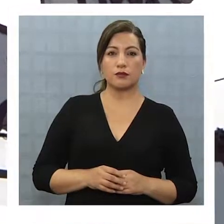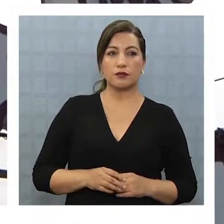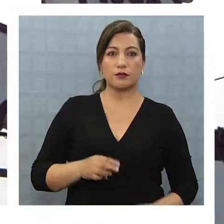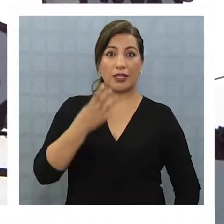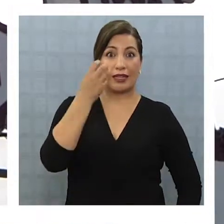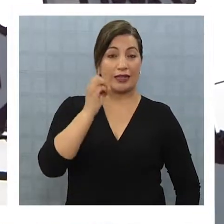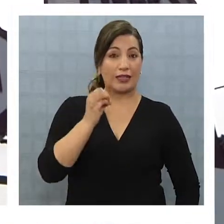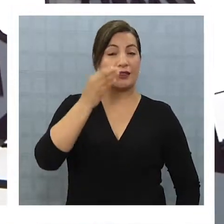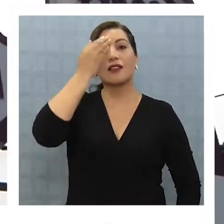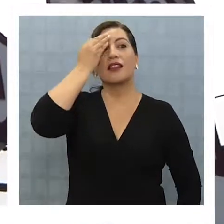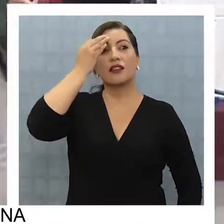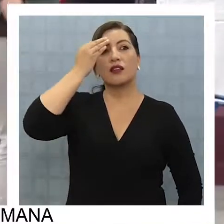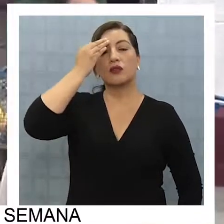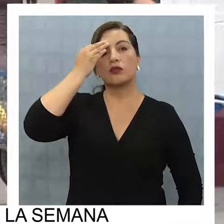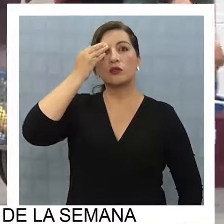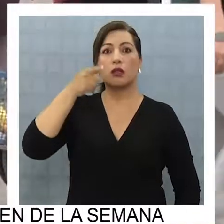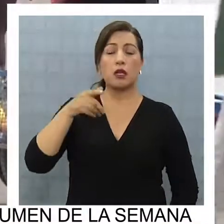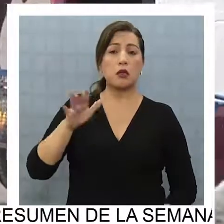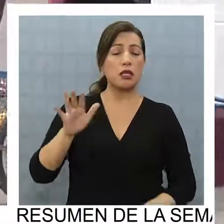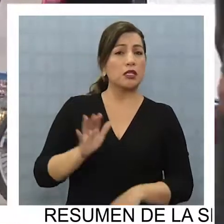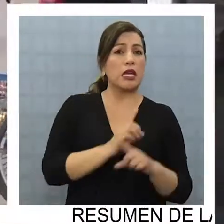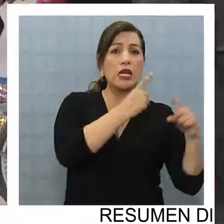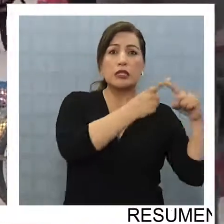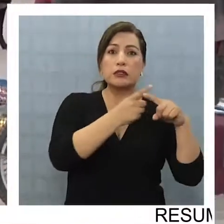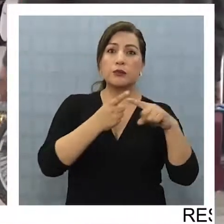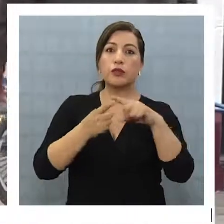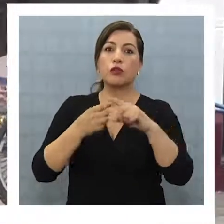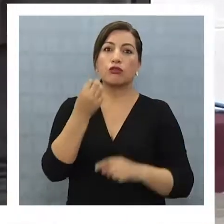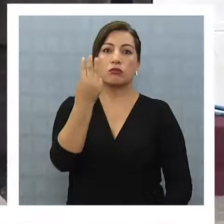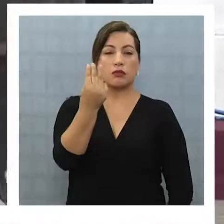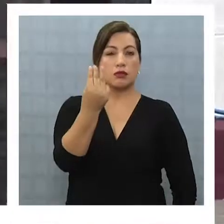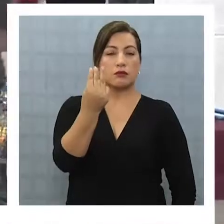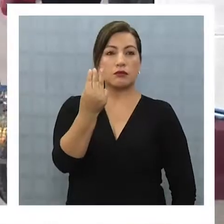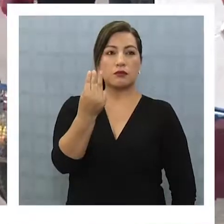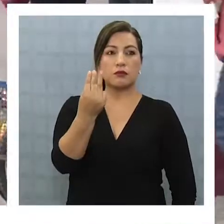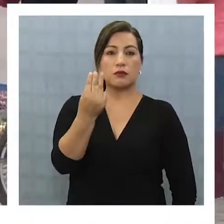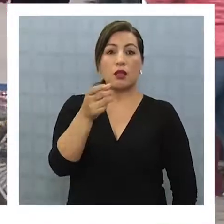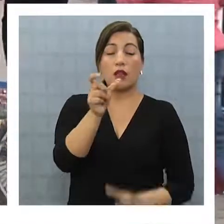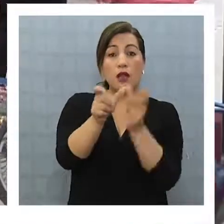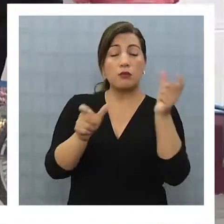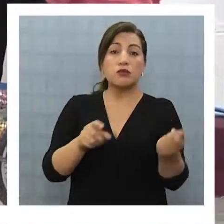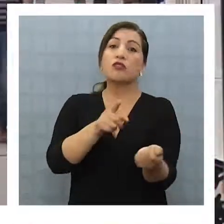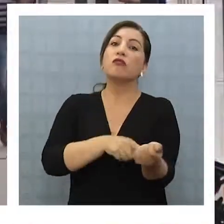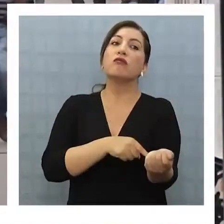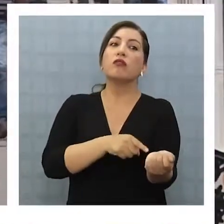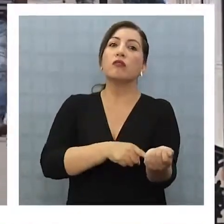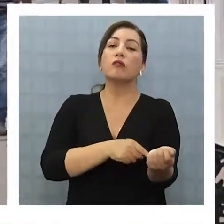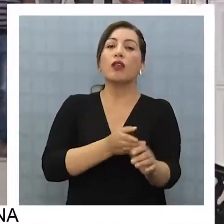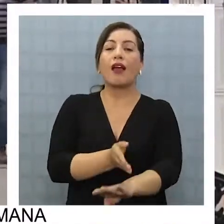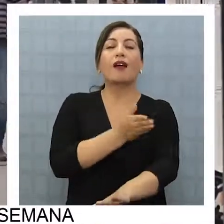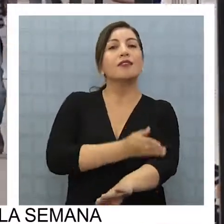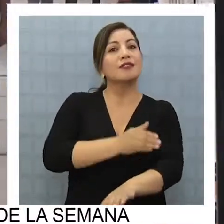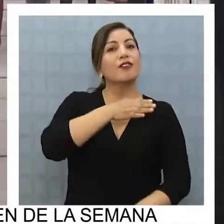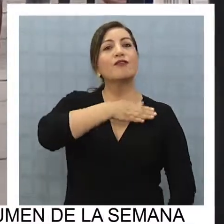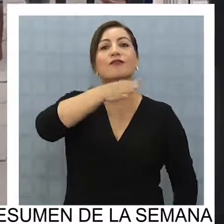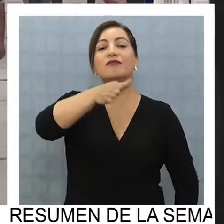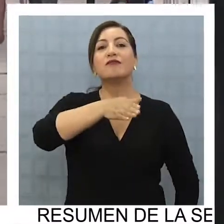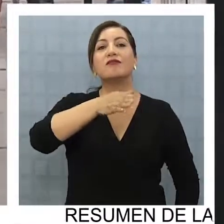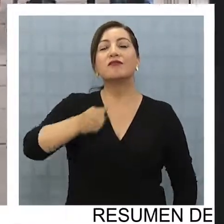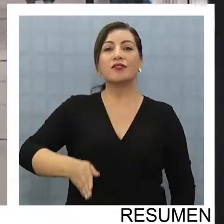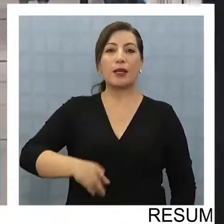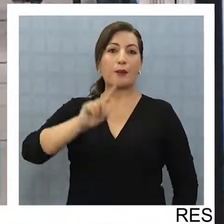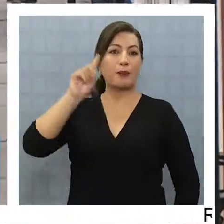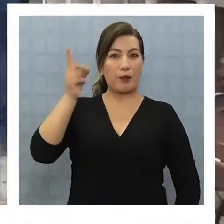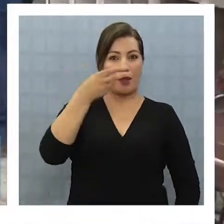30 de agosto y así lucía el cementerio número 3, con deudos y familiares que adelantan sus visitas en el